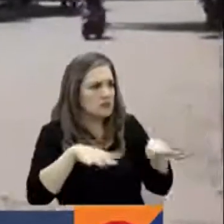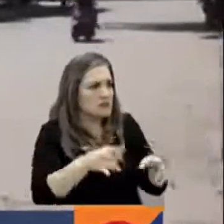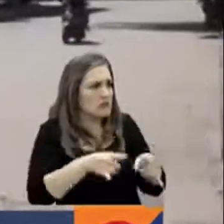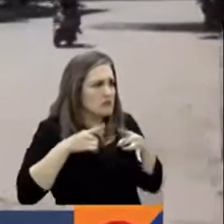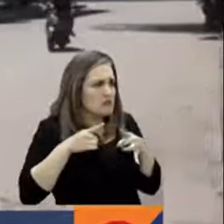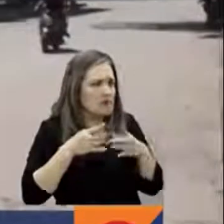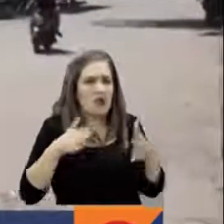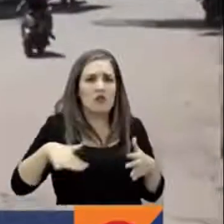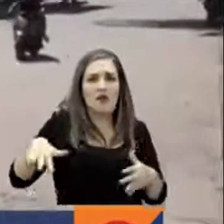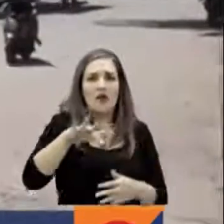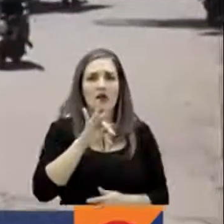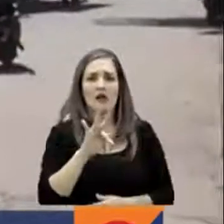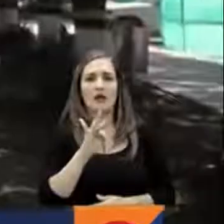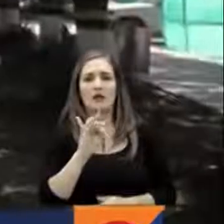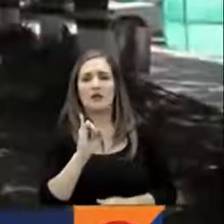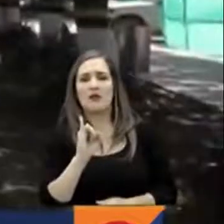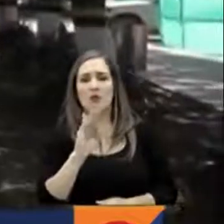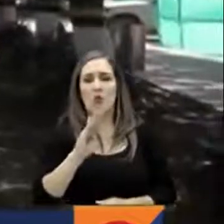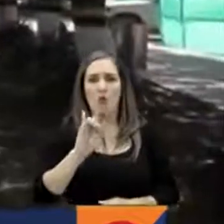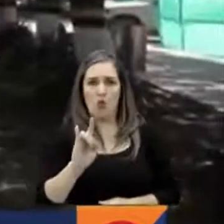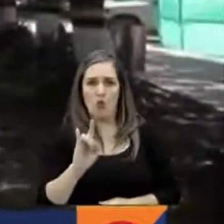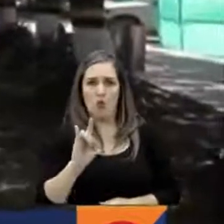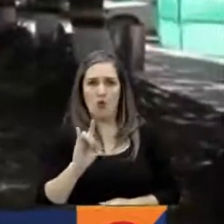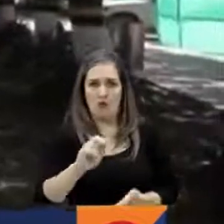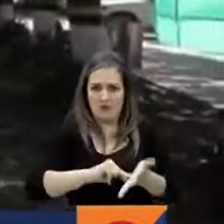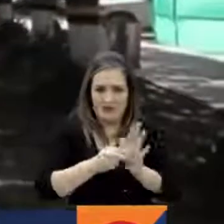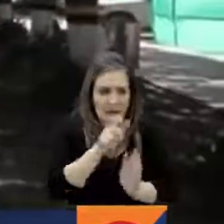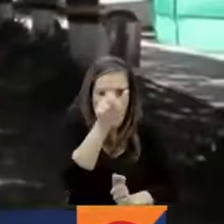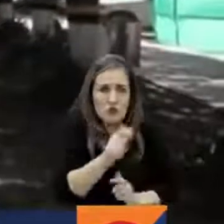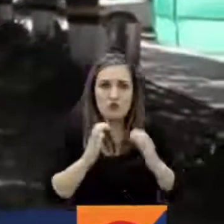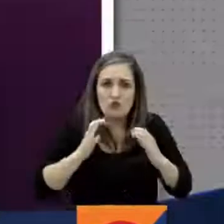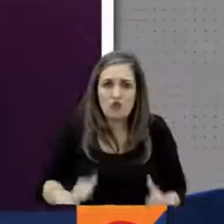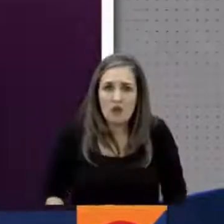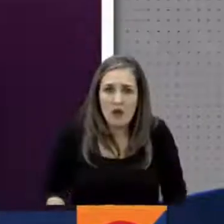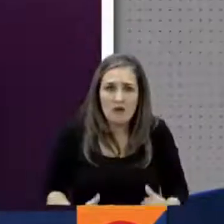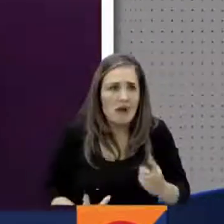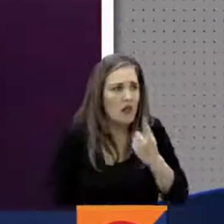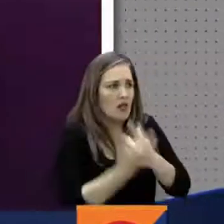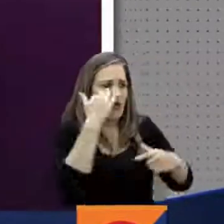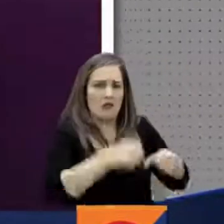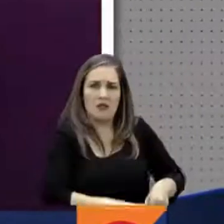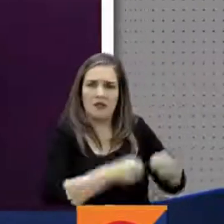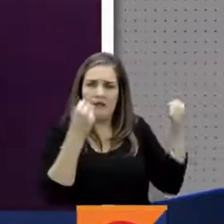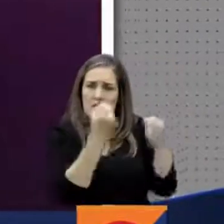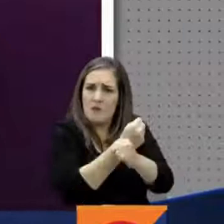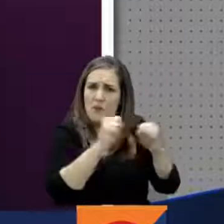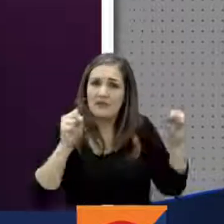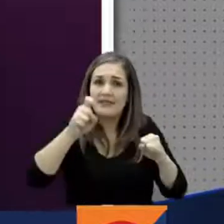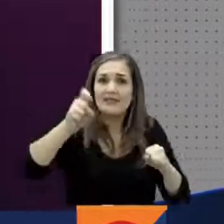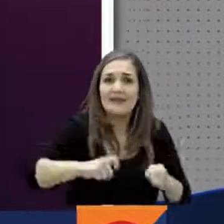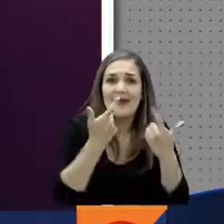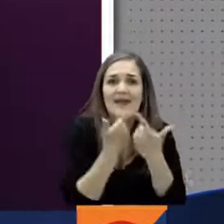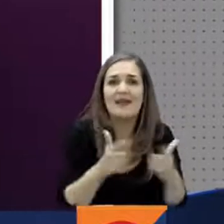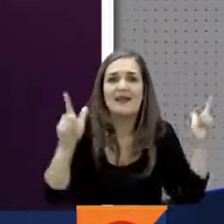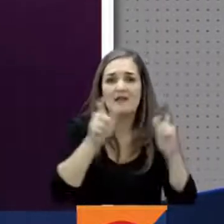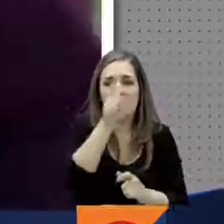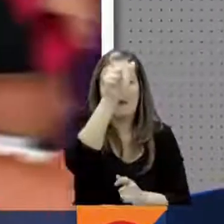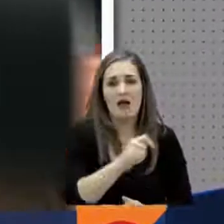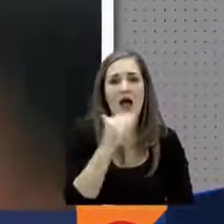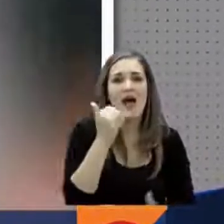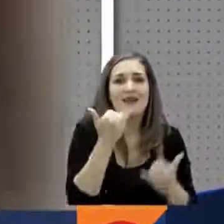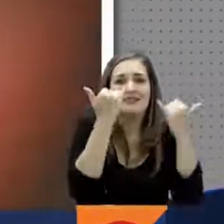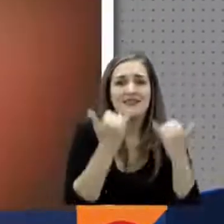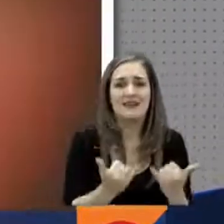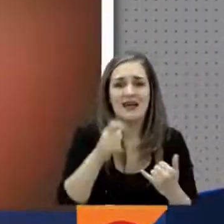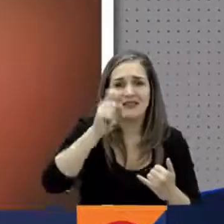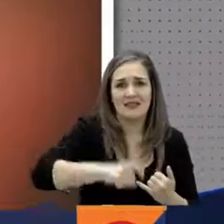porque es un comerciante y ya estamos siendo víctimas también de la delincuencia común. Entonces necesitamos la liberación, o exigimos mejor la